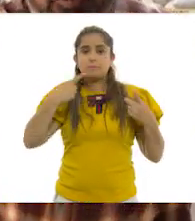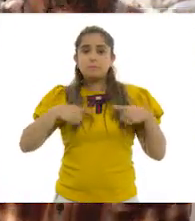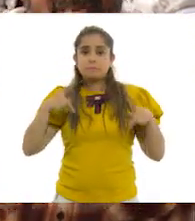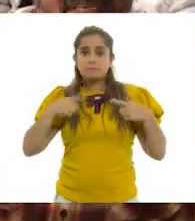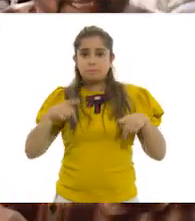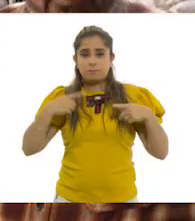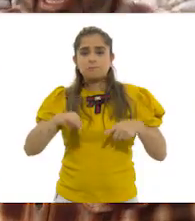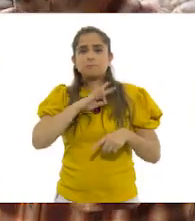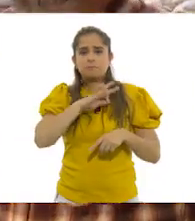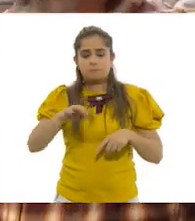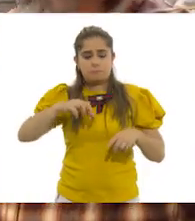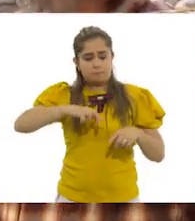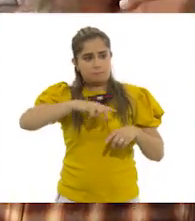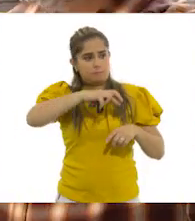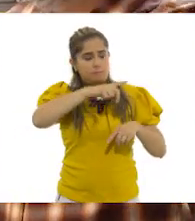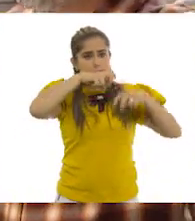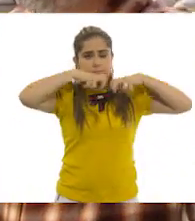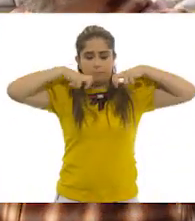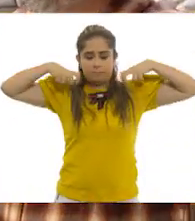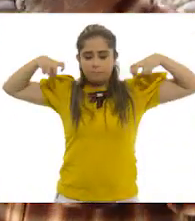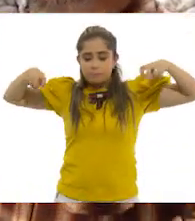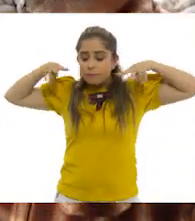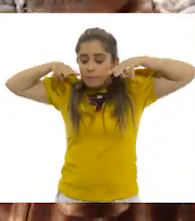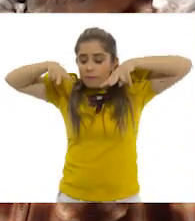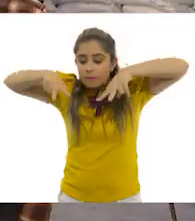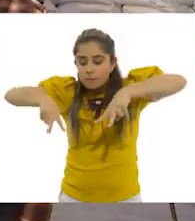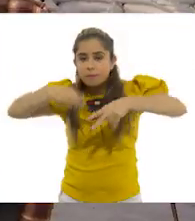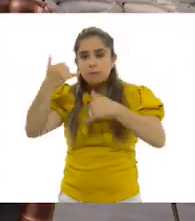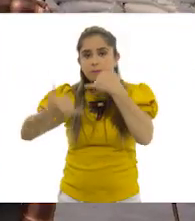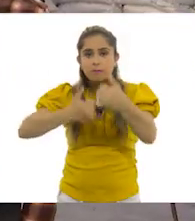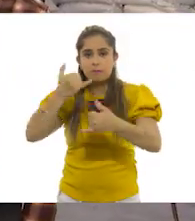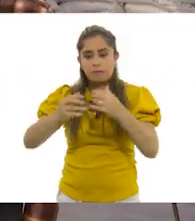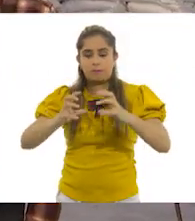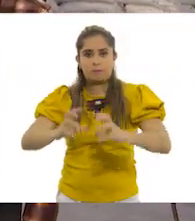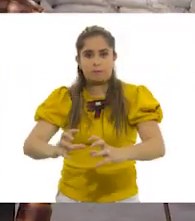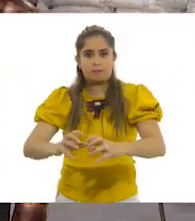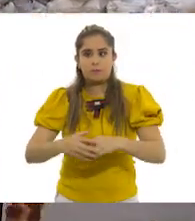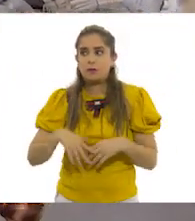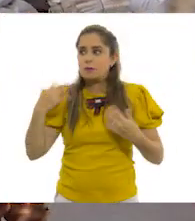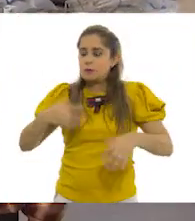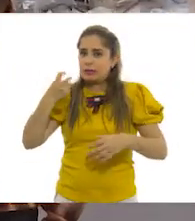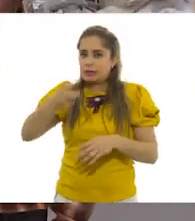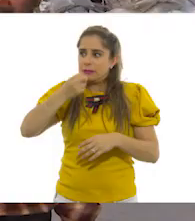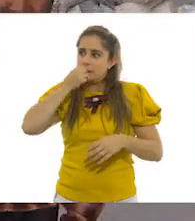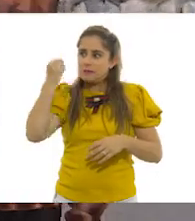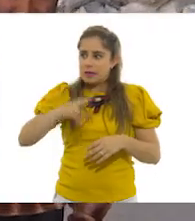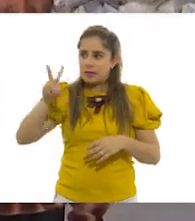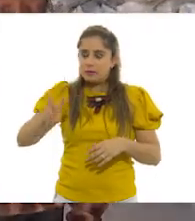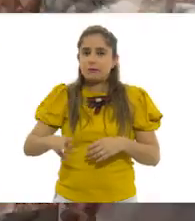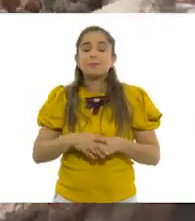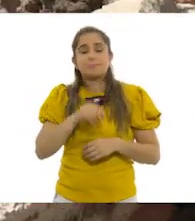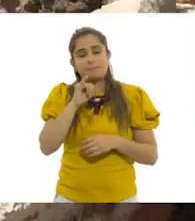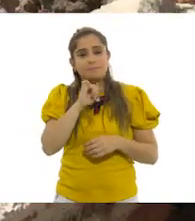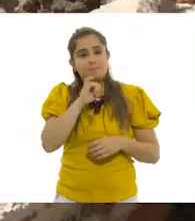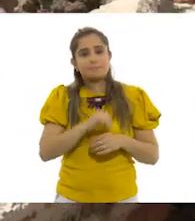podían subir aquí a la plataforma para observar el juego de pelota. ¡Wow! Que es haber sido mágico, ¿no? Sí. Esta estructura que está aquí, para que no nos hagamos